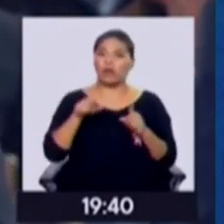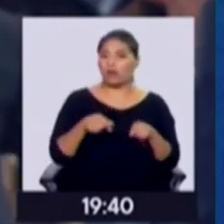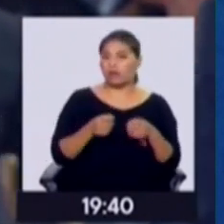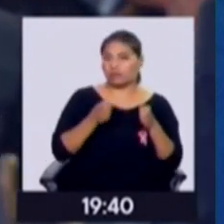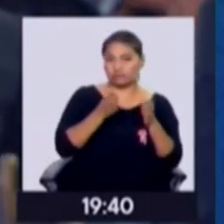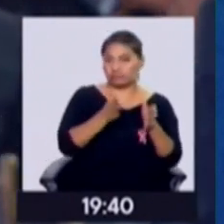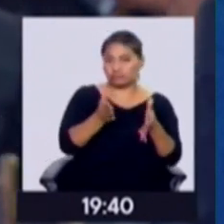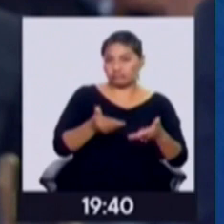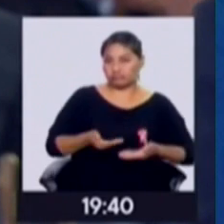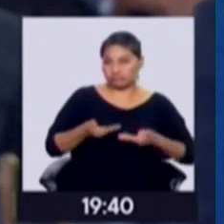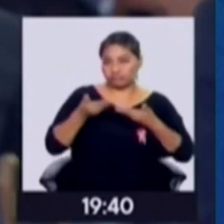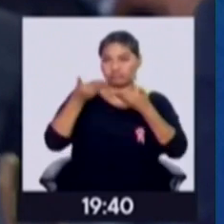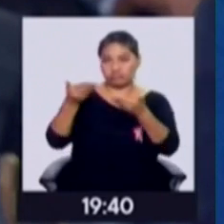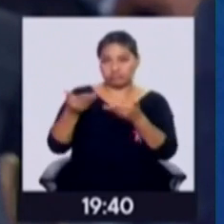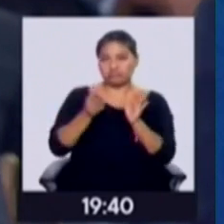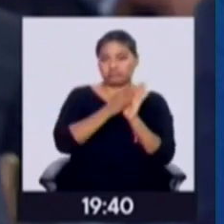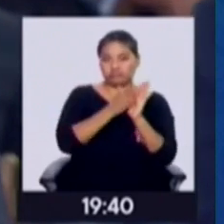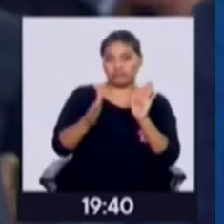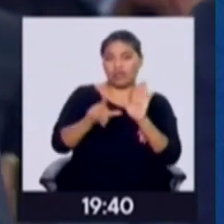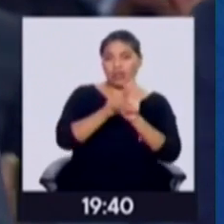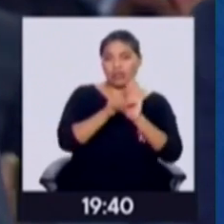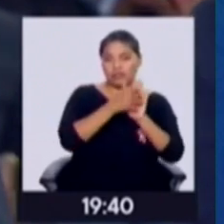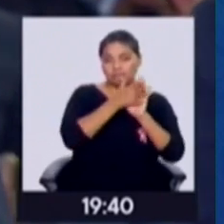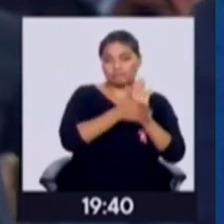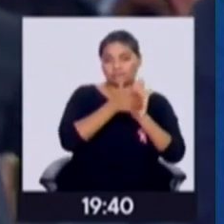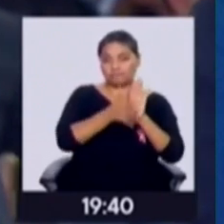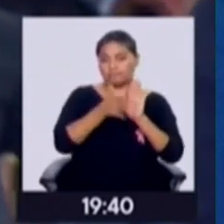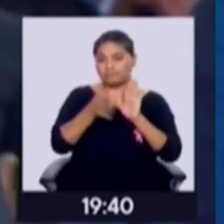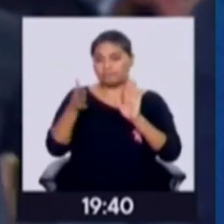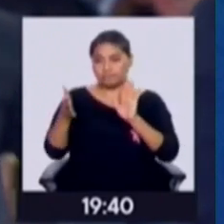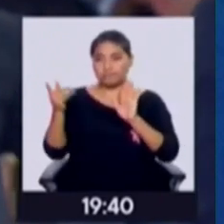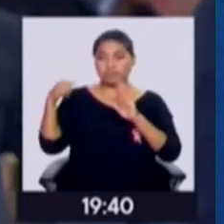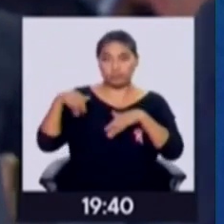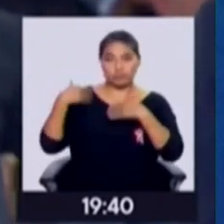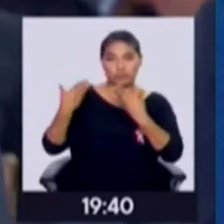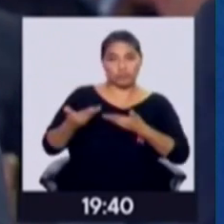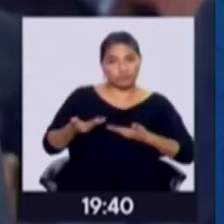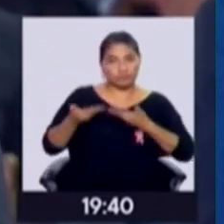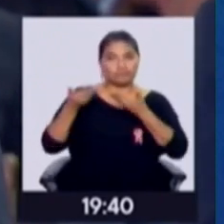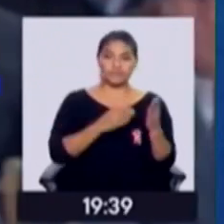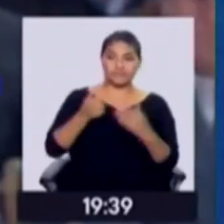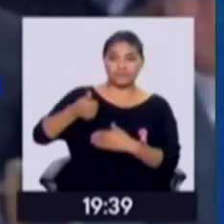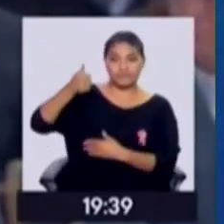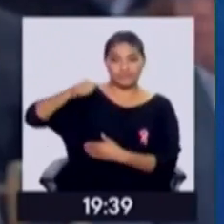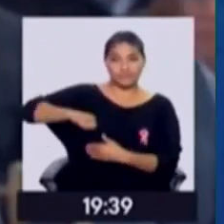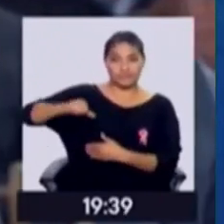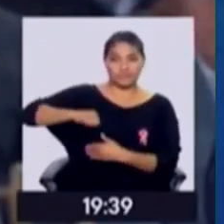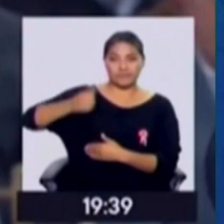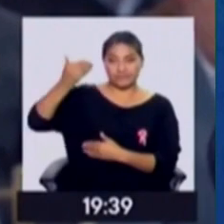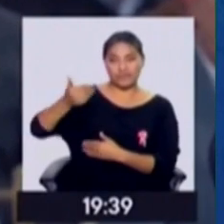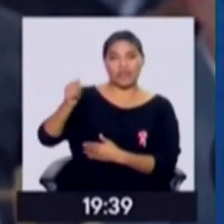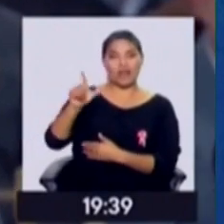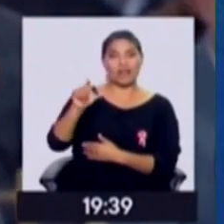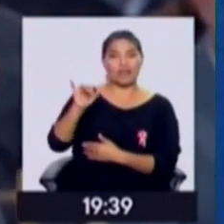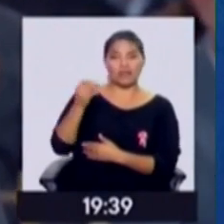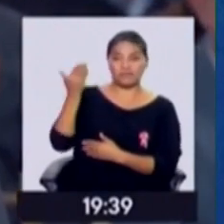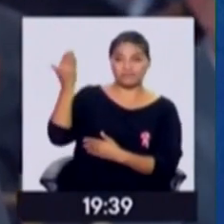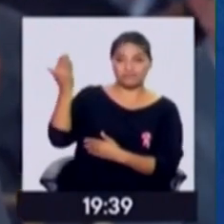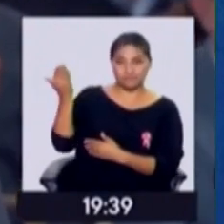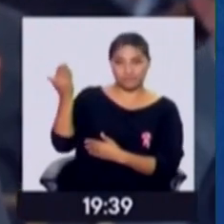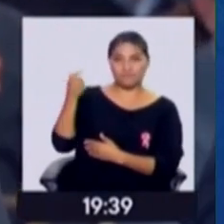autoridad peche a una empresa privada habiendo una cautelar de por medio y amenazándola que si no